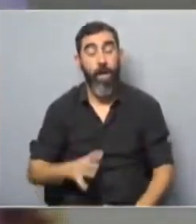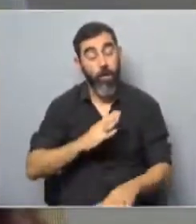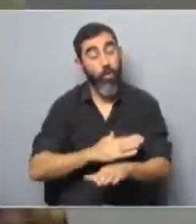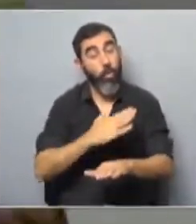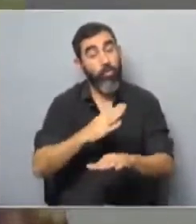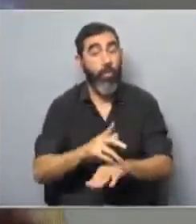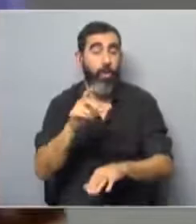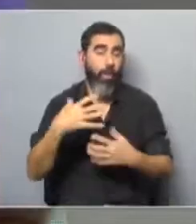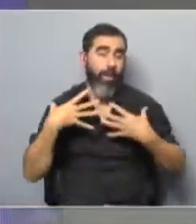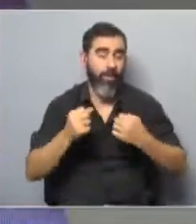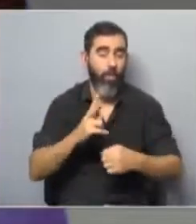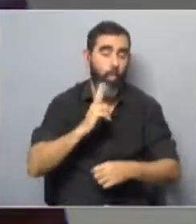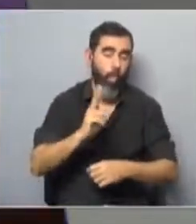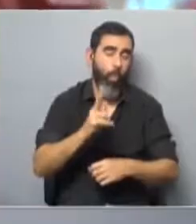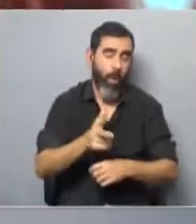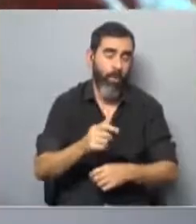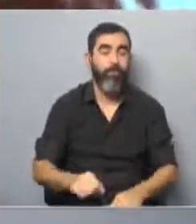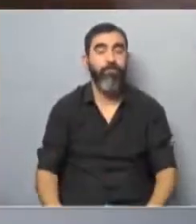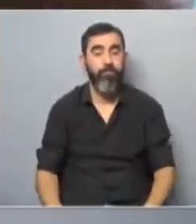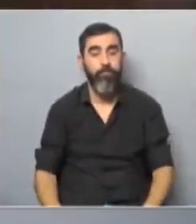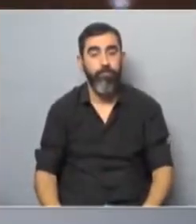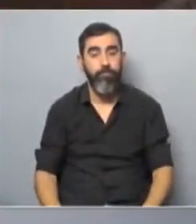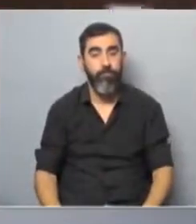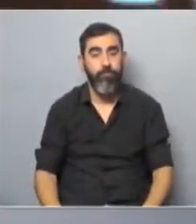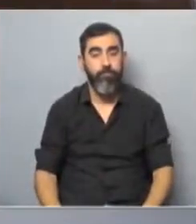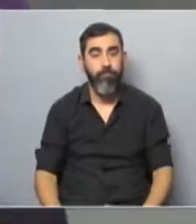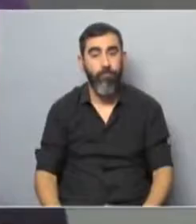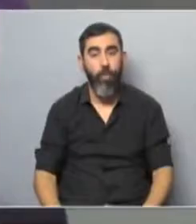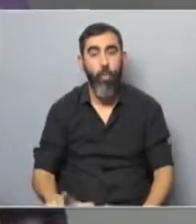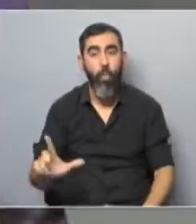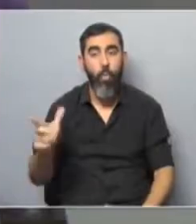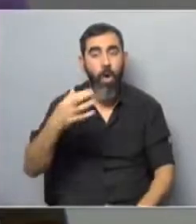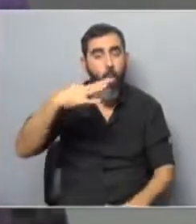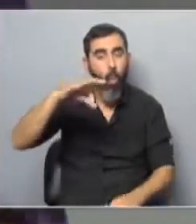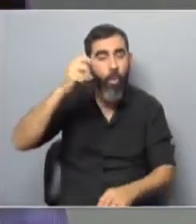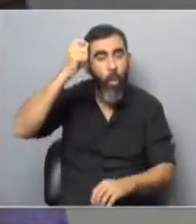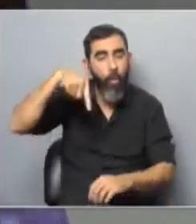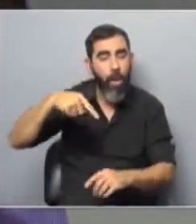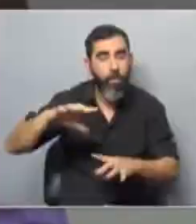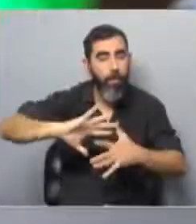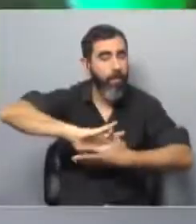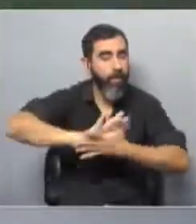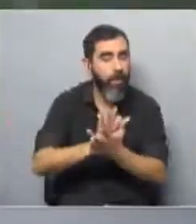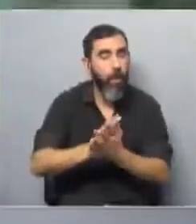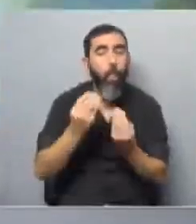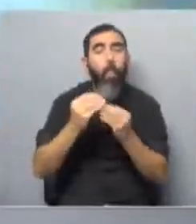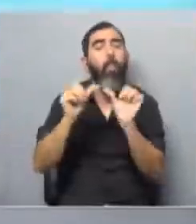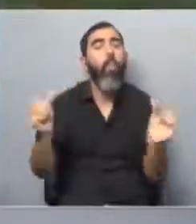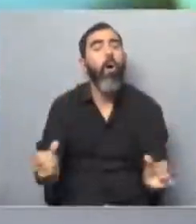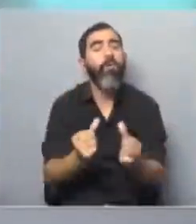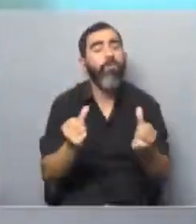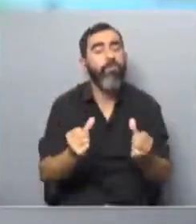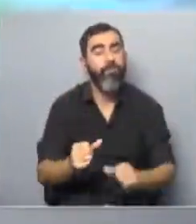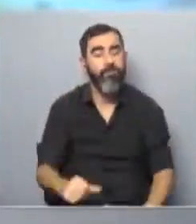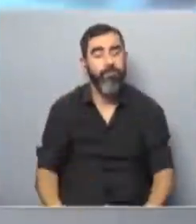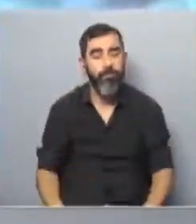consecuencias obvias para la salud humana, por todos conocidas. No hay una estrategia única para combatirlas. ¿Cómo hacemos? La